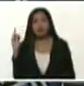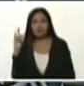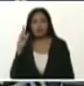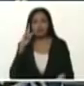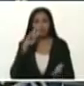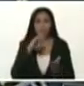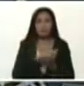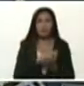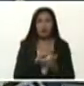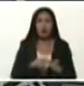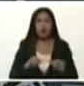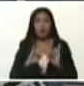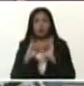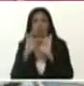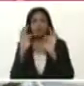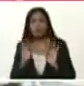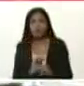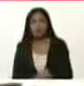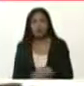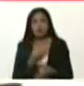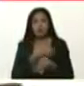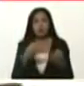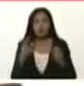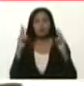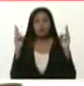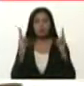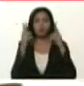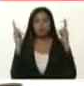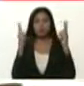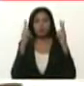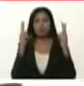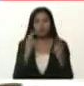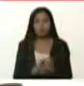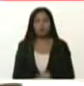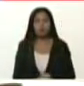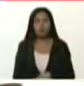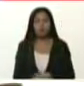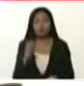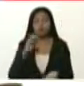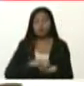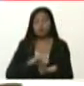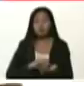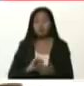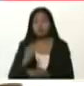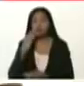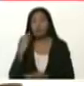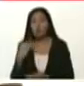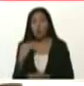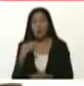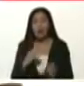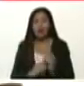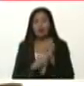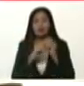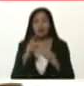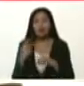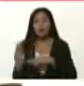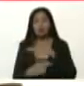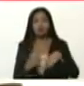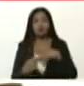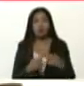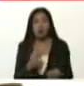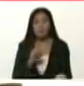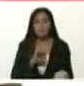compadre, volando. La tremenda victoria en Miranda de este joven líder revolucionario, Héctor Rodríguez, que le